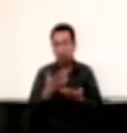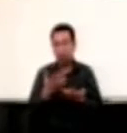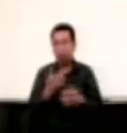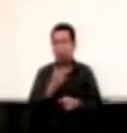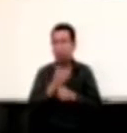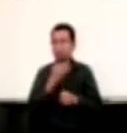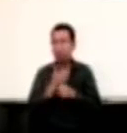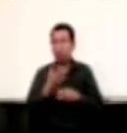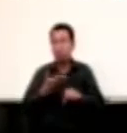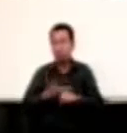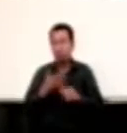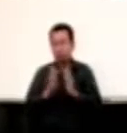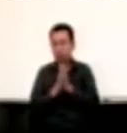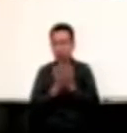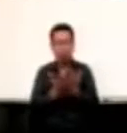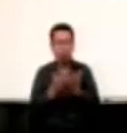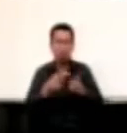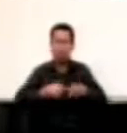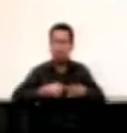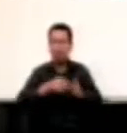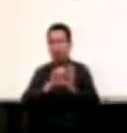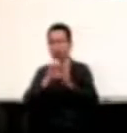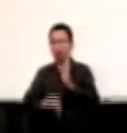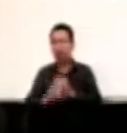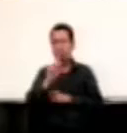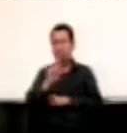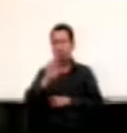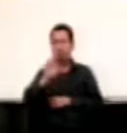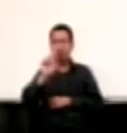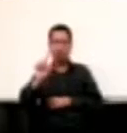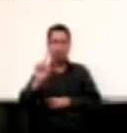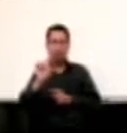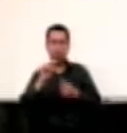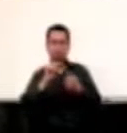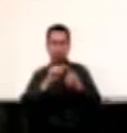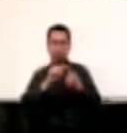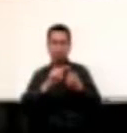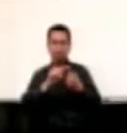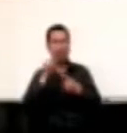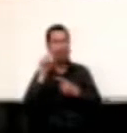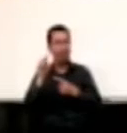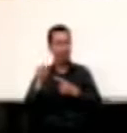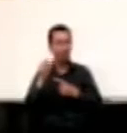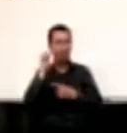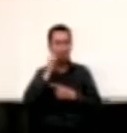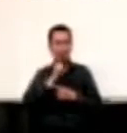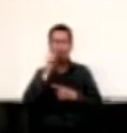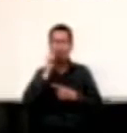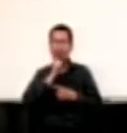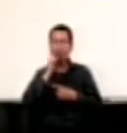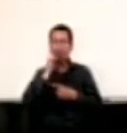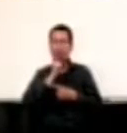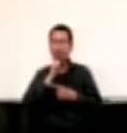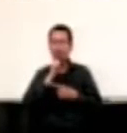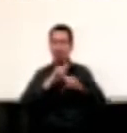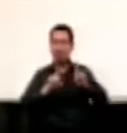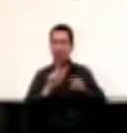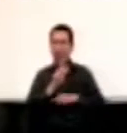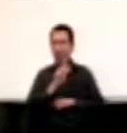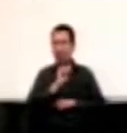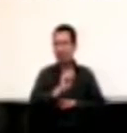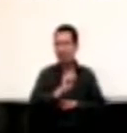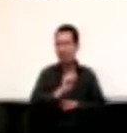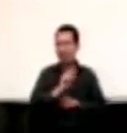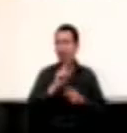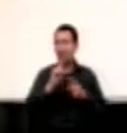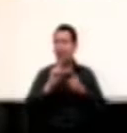muestran muchos datos de eso. El caso del PRD es muy paradigmático, es decir, un partido que había nuevo, que no, a diferencia del PT en Brasil, un